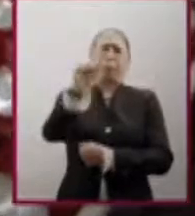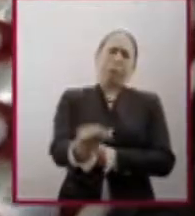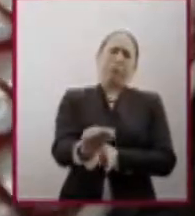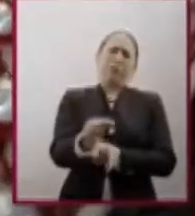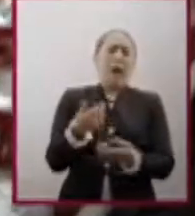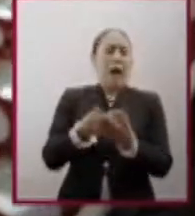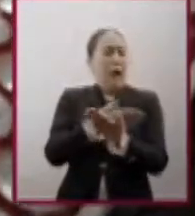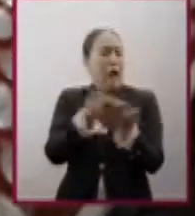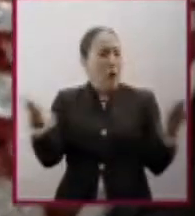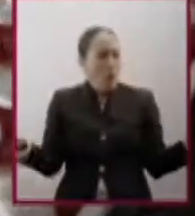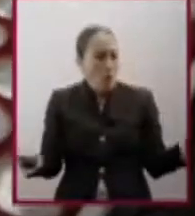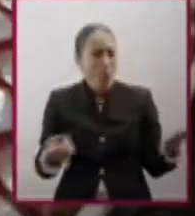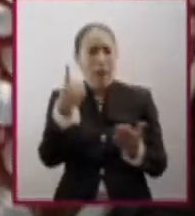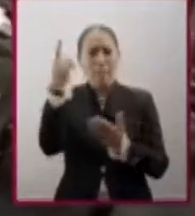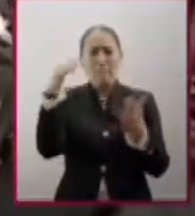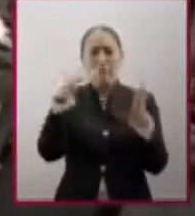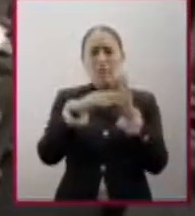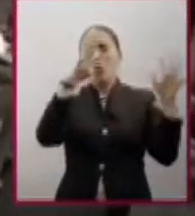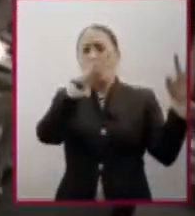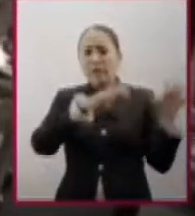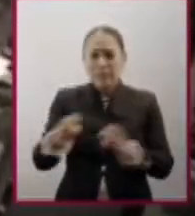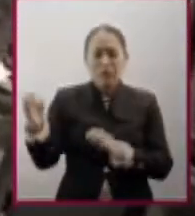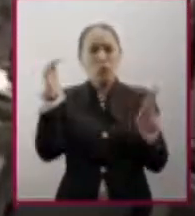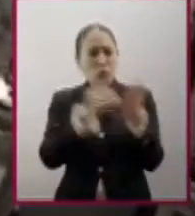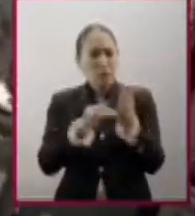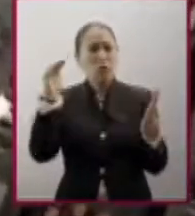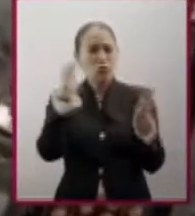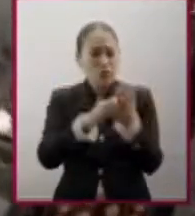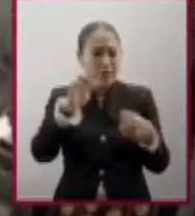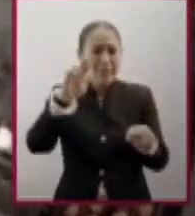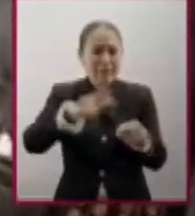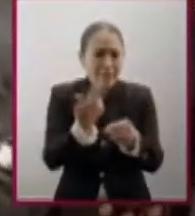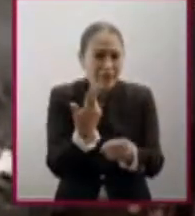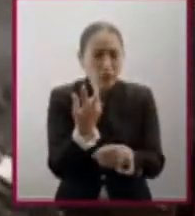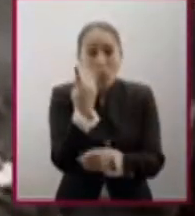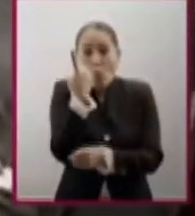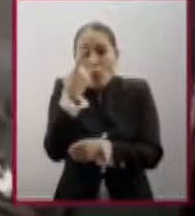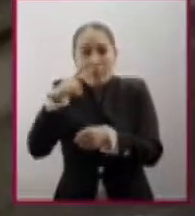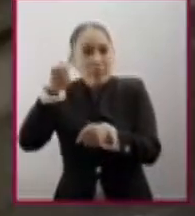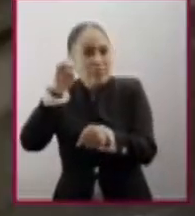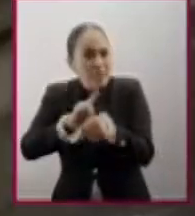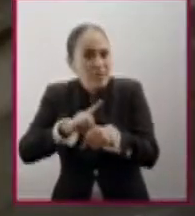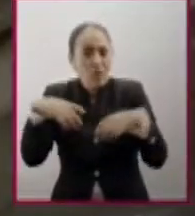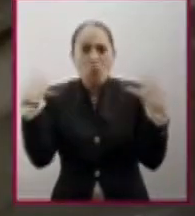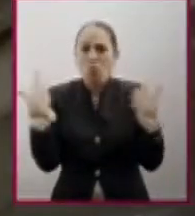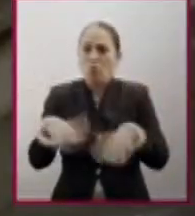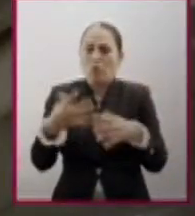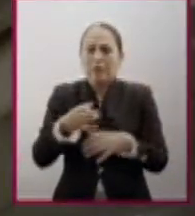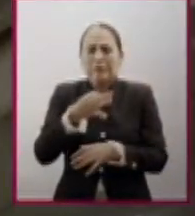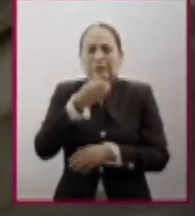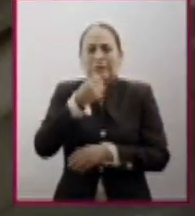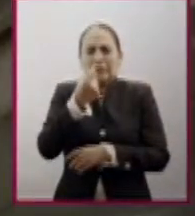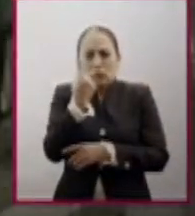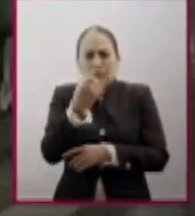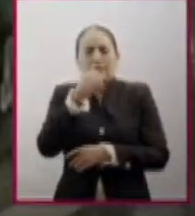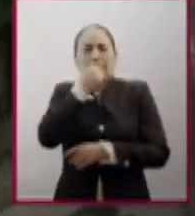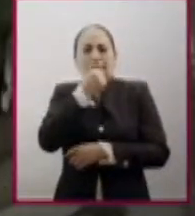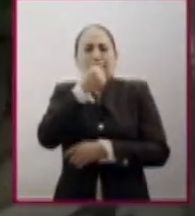ventas actuales de 1.900 millones de sodas al día. Es como si cada segundo se